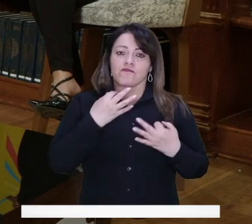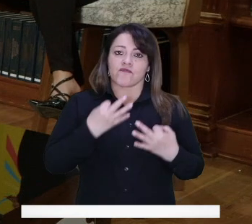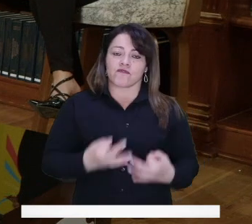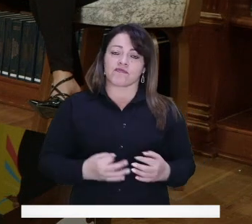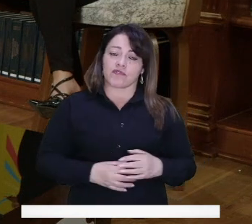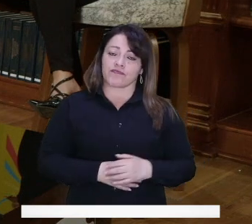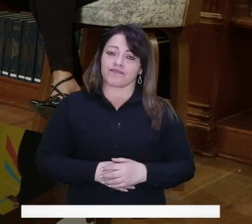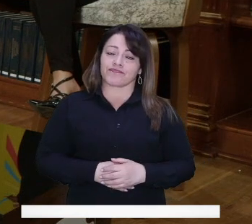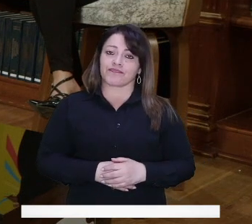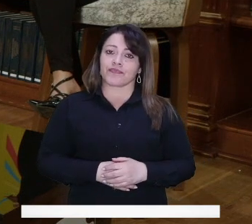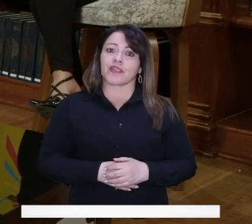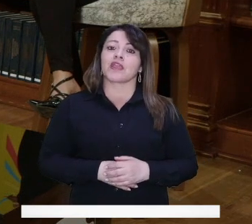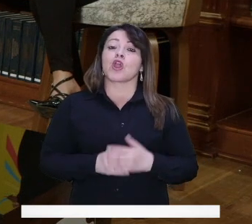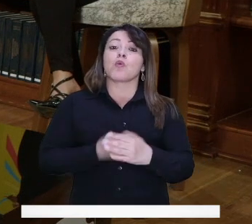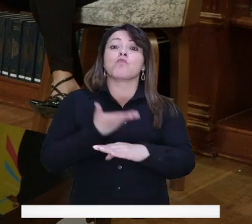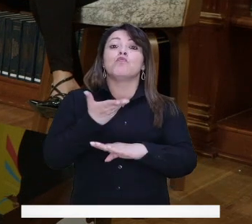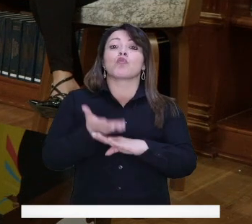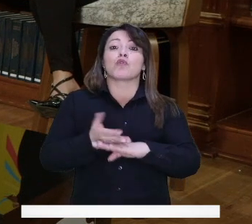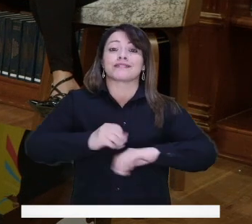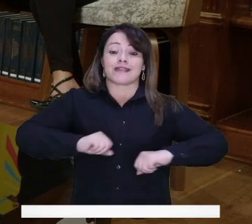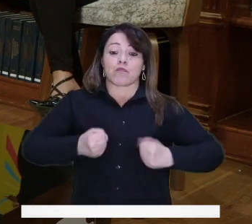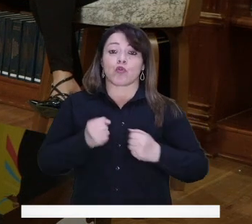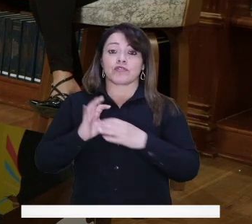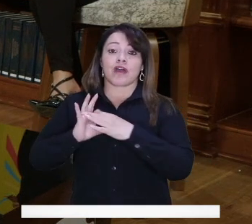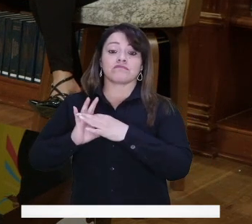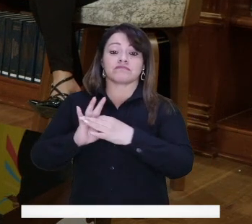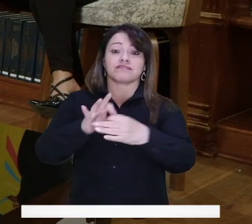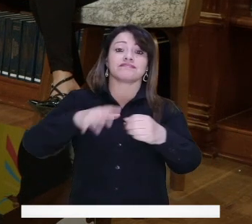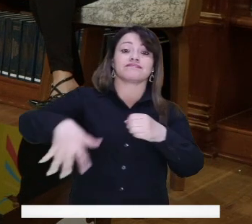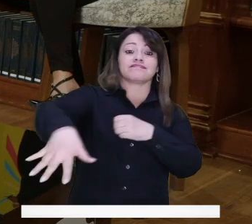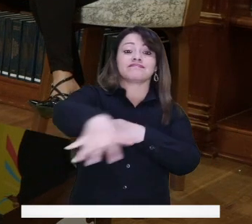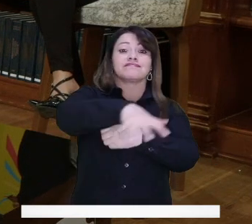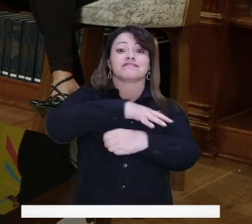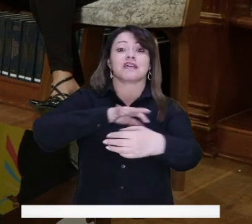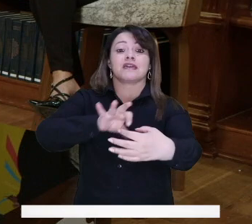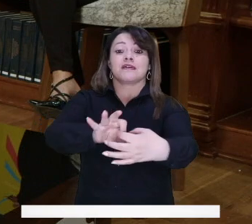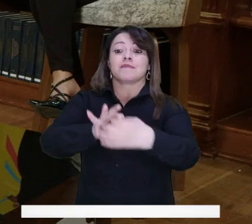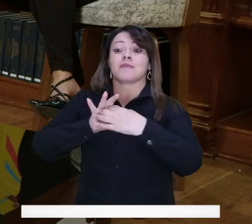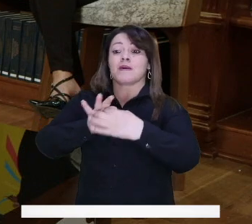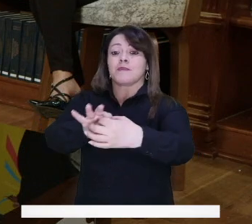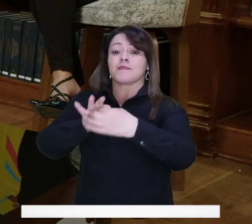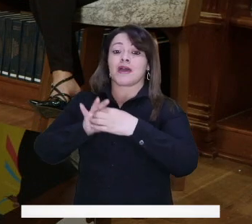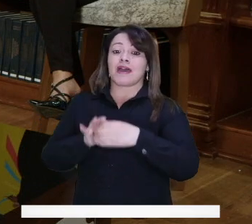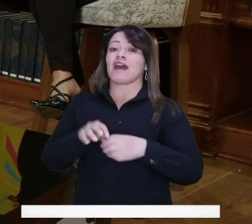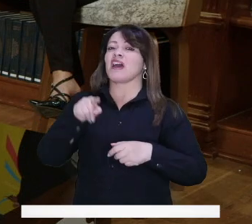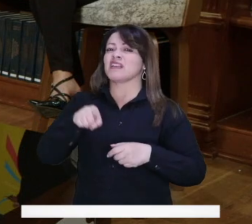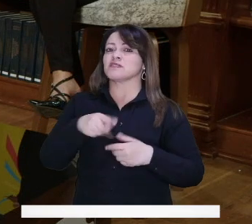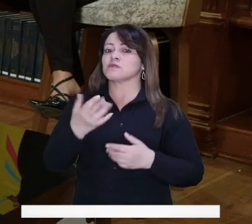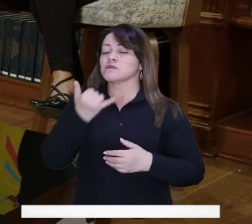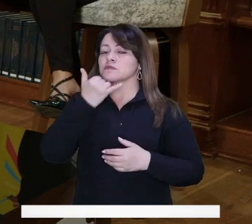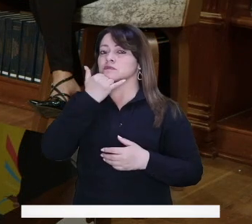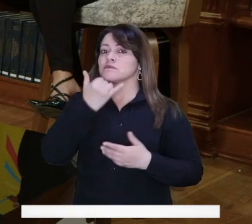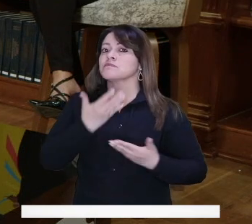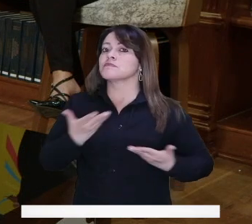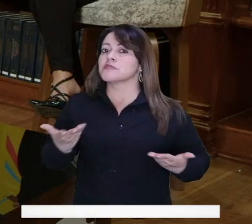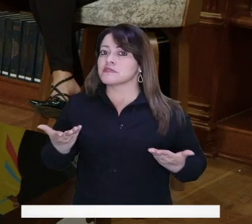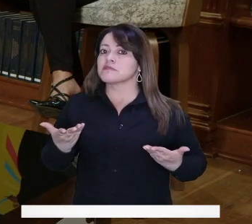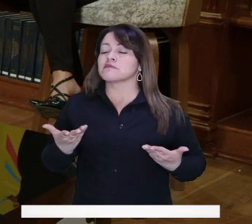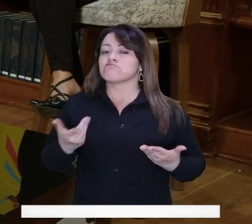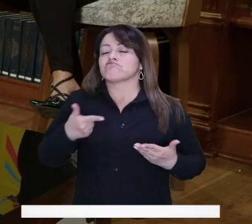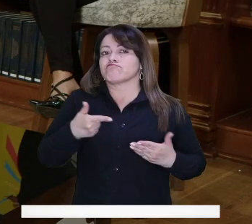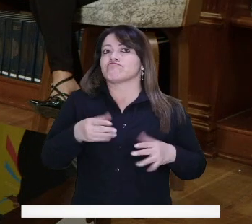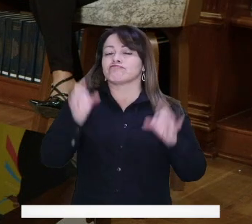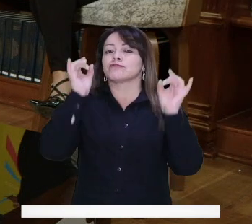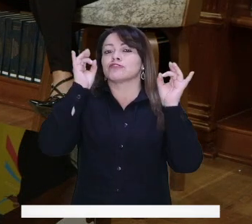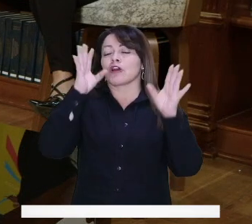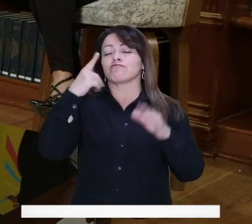claridad, esa propuesta de región metropolitana simplemente intensifica de manera